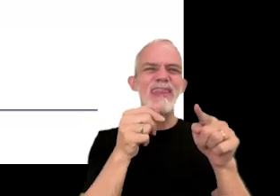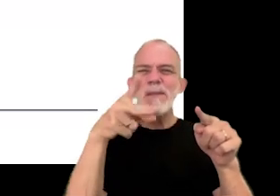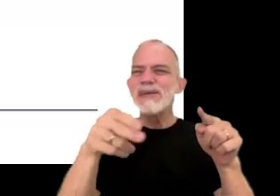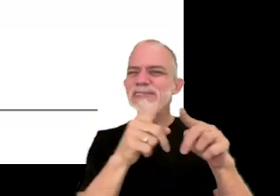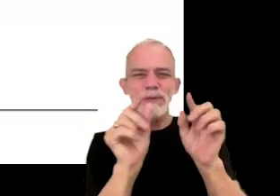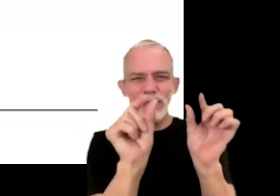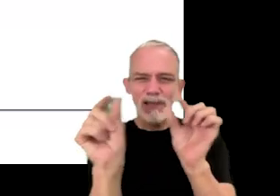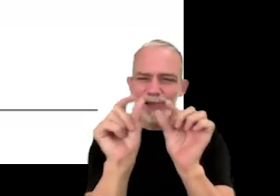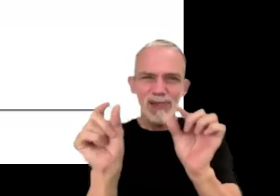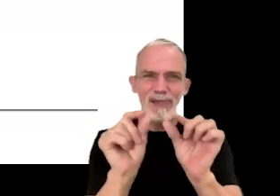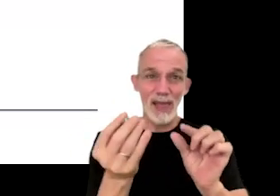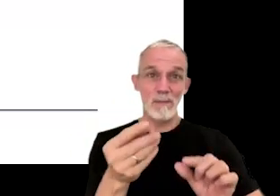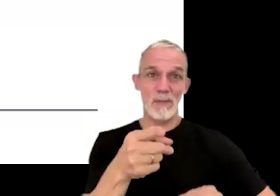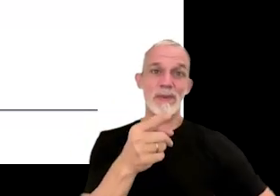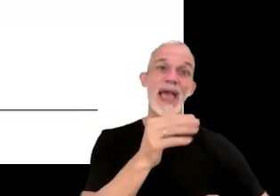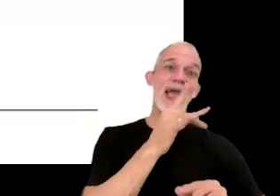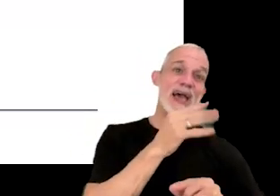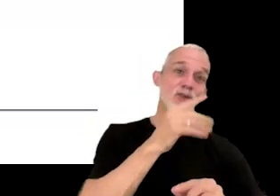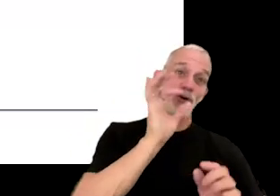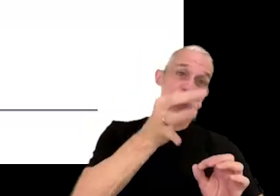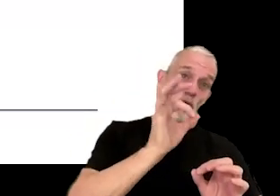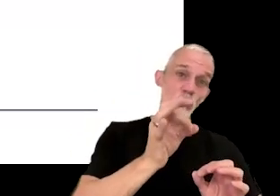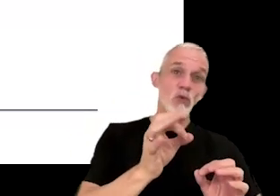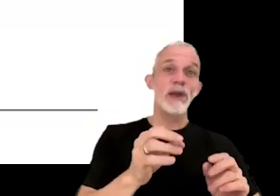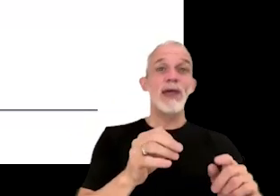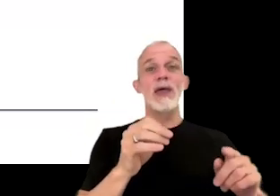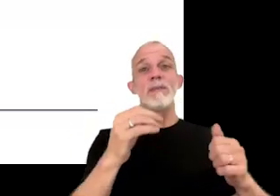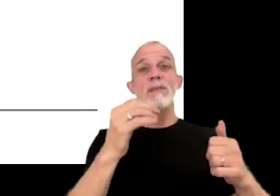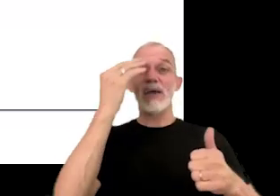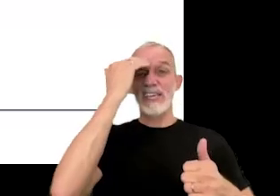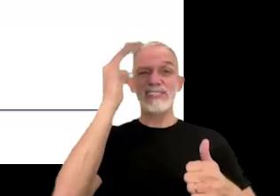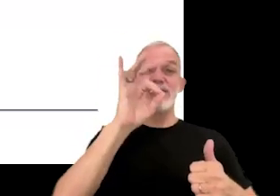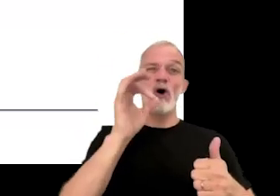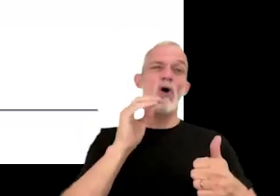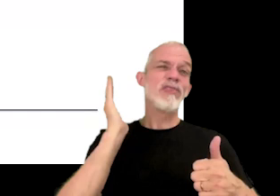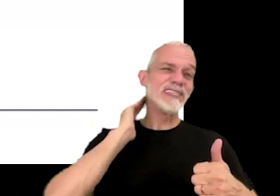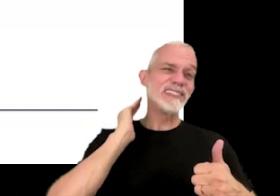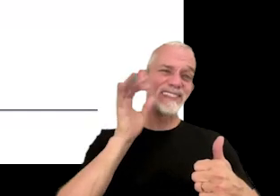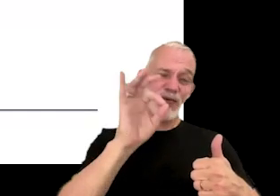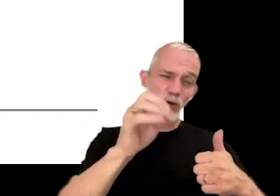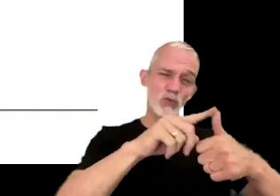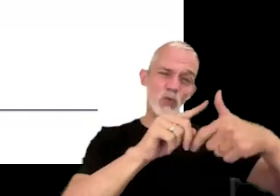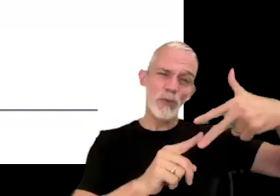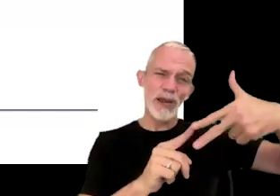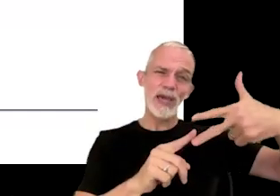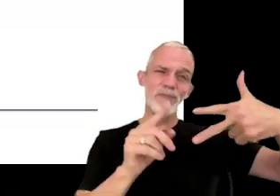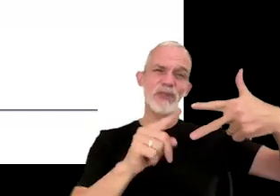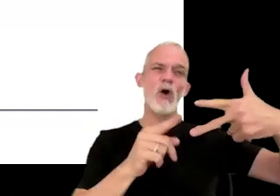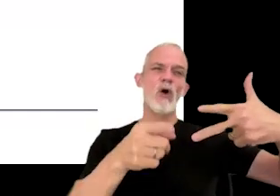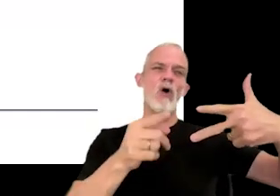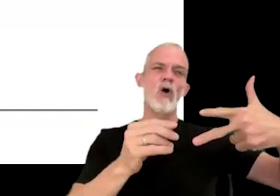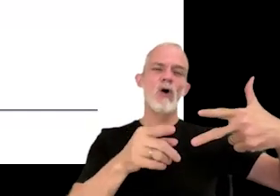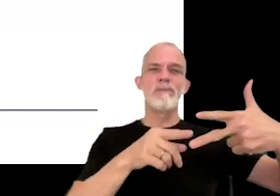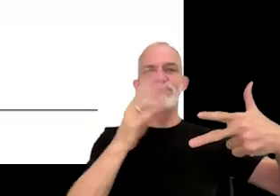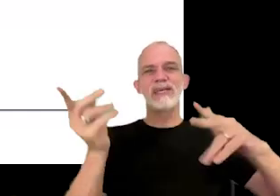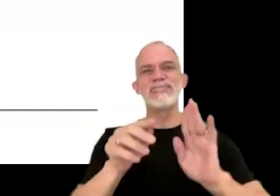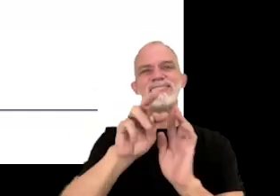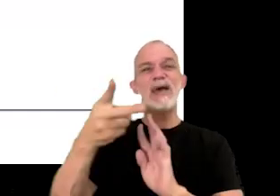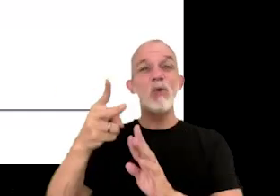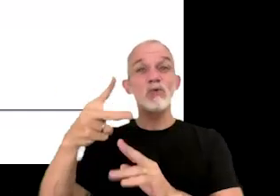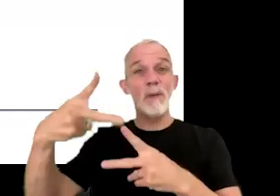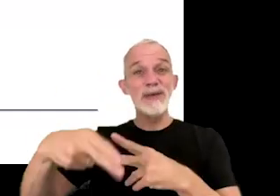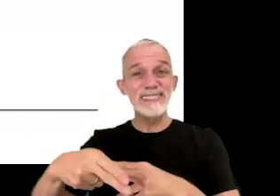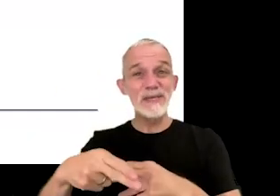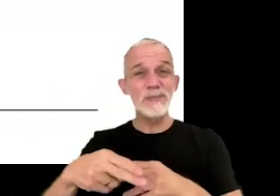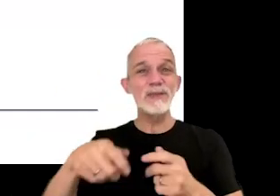será 14 de octubre, 15 o 16 de octubre, y luego el segundo vencimiento, el